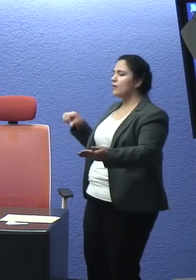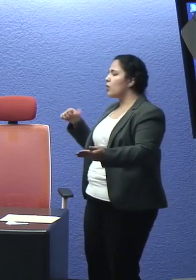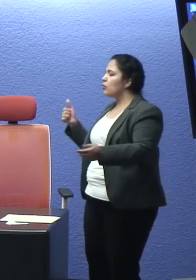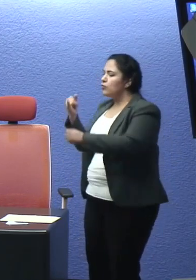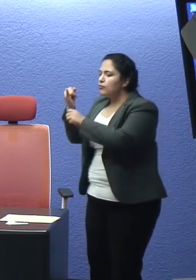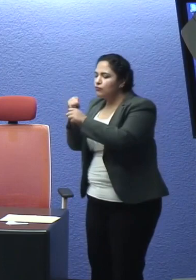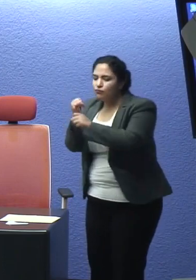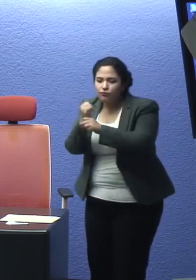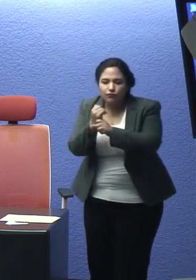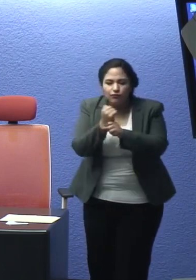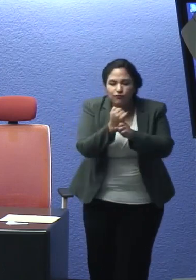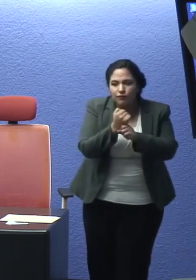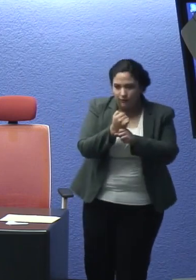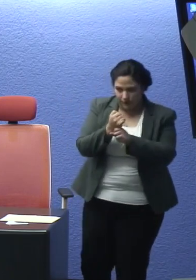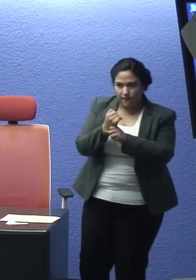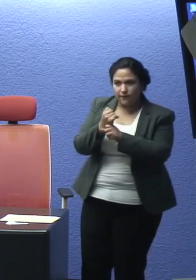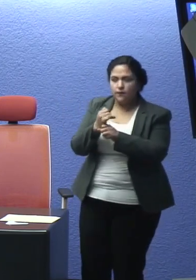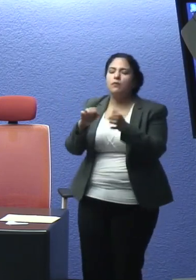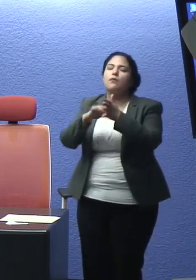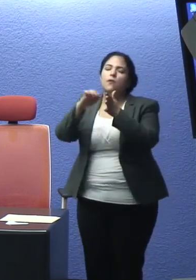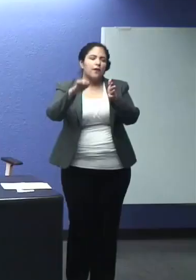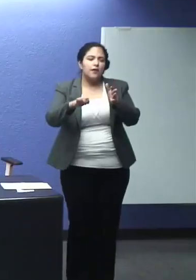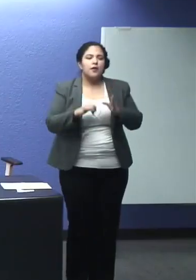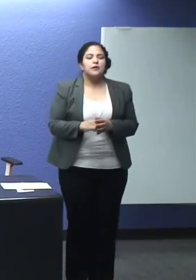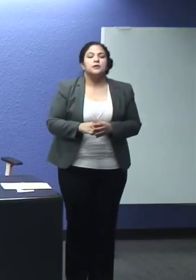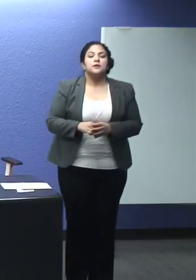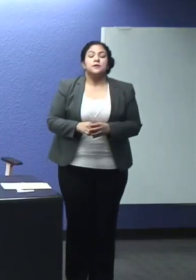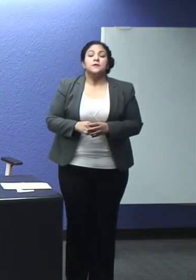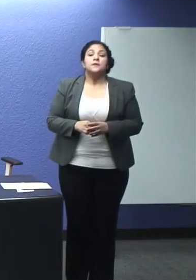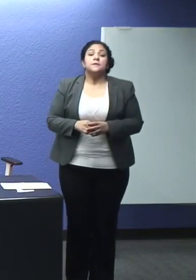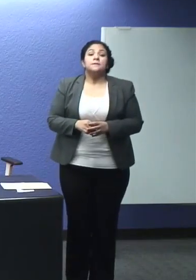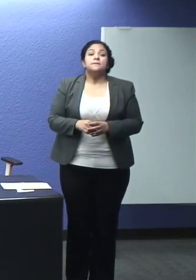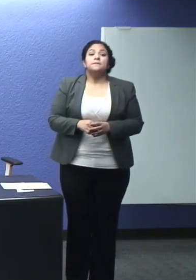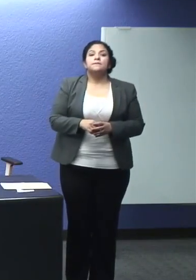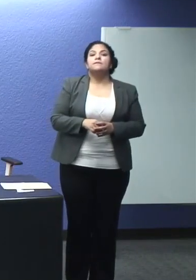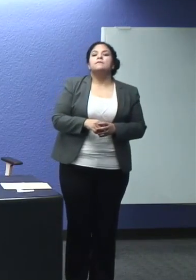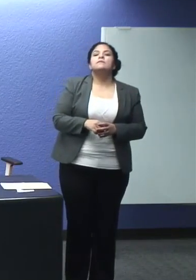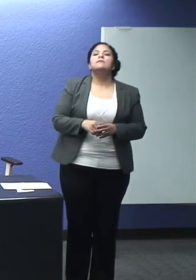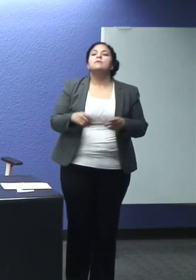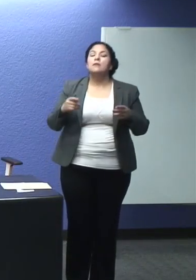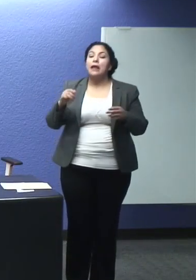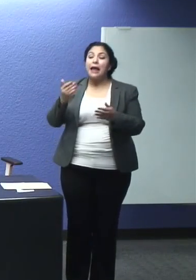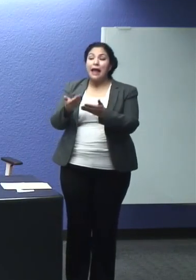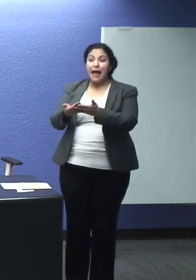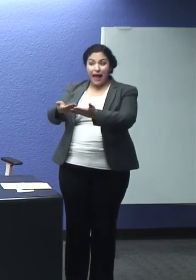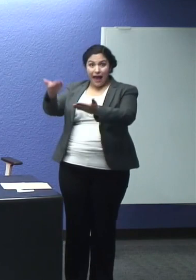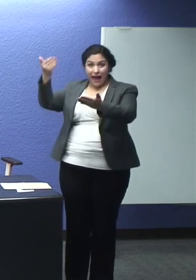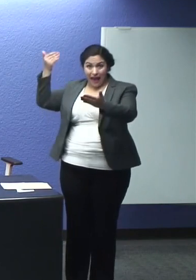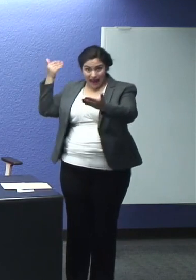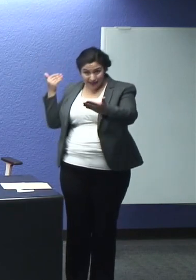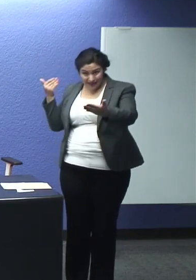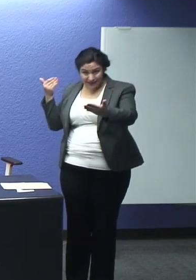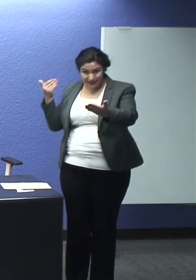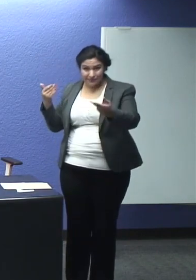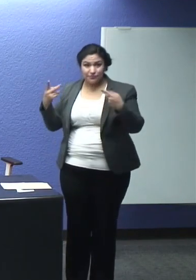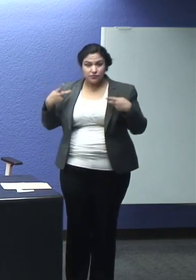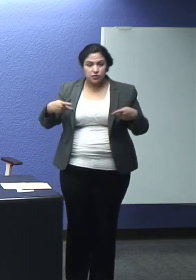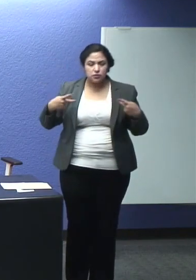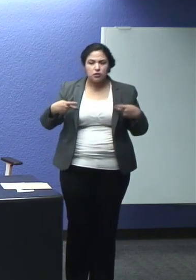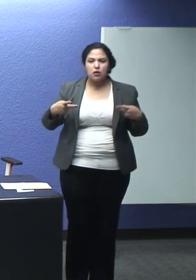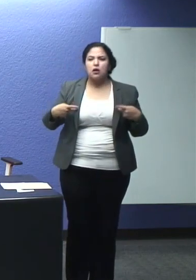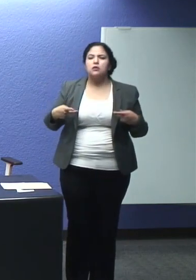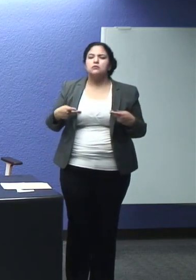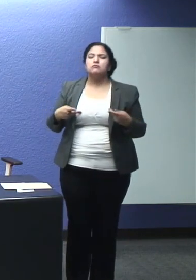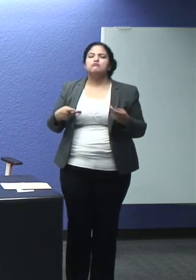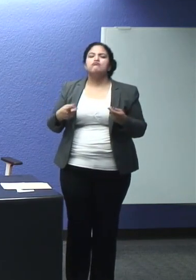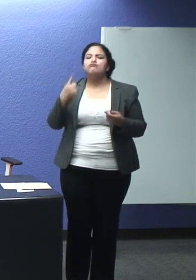sin duda, son entender y comprender cuáles han sido los modelos de abordaje previos de la discapacidad, porque eso es lo